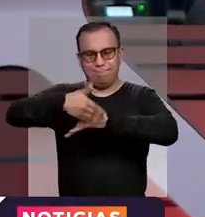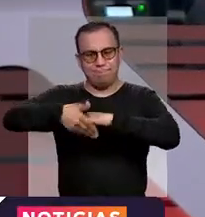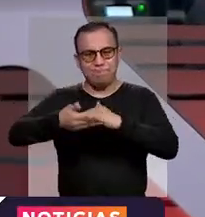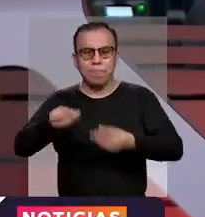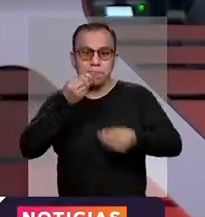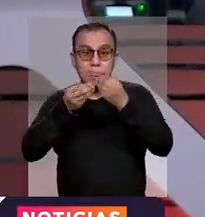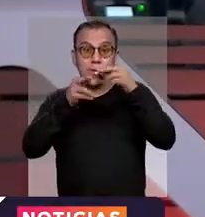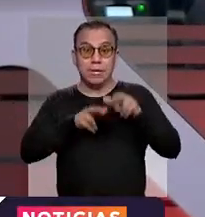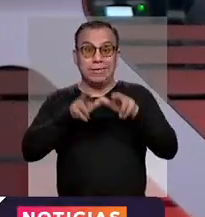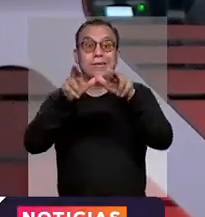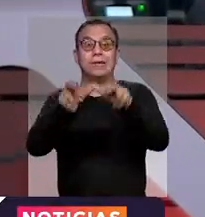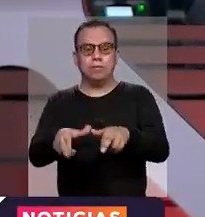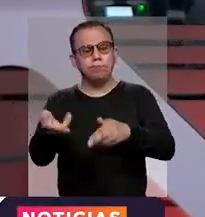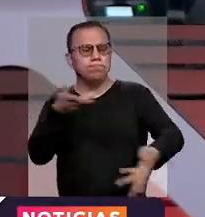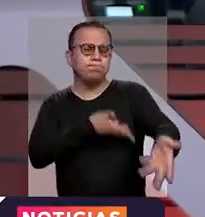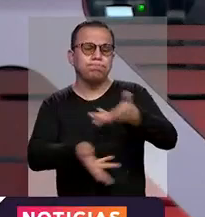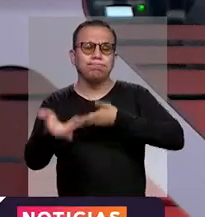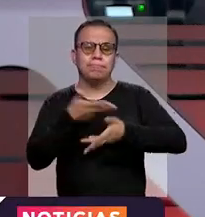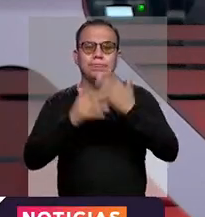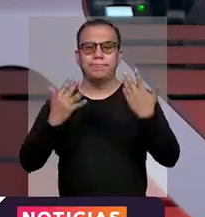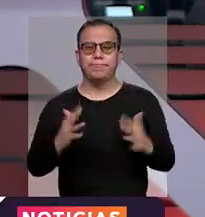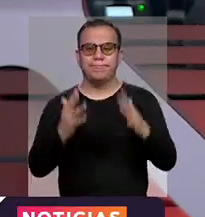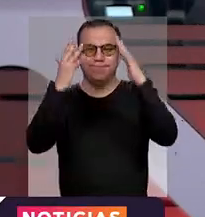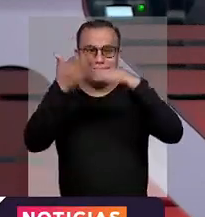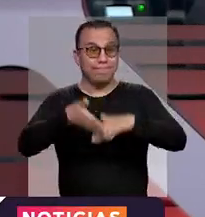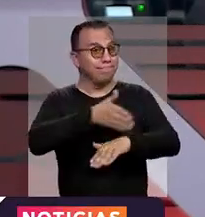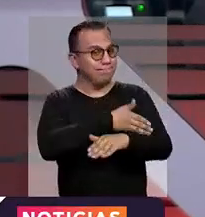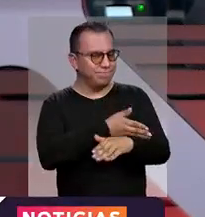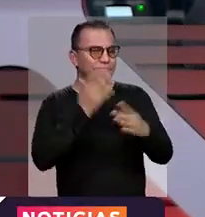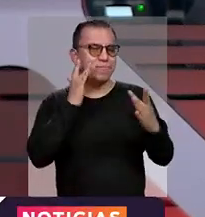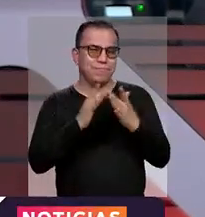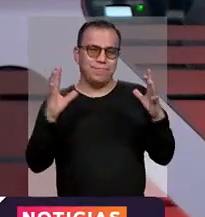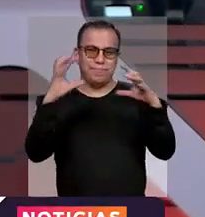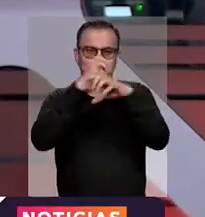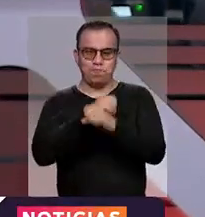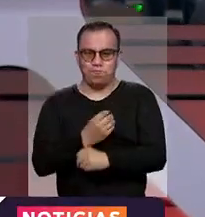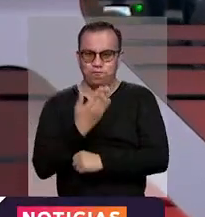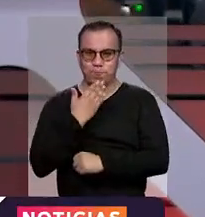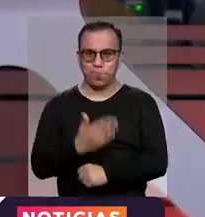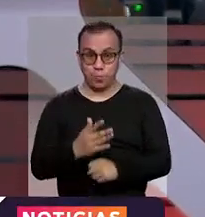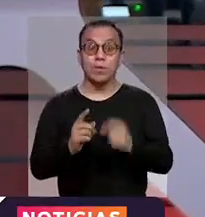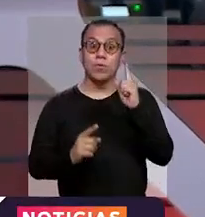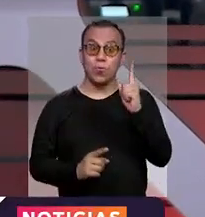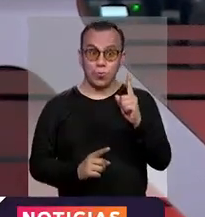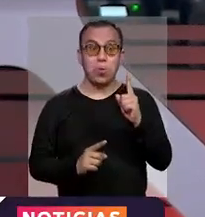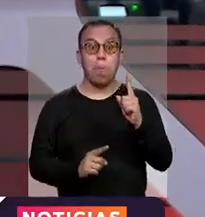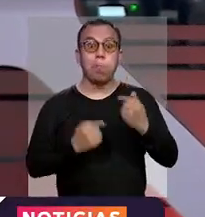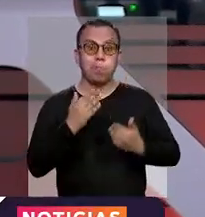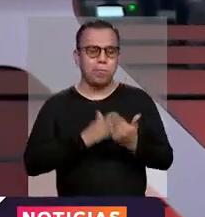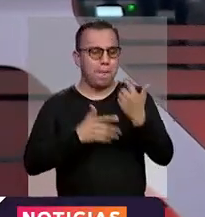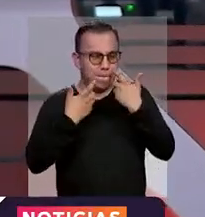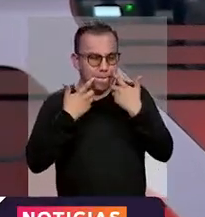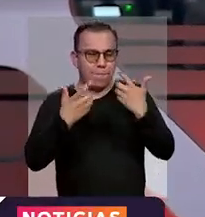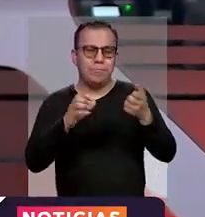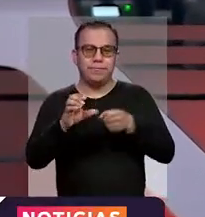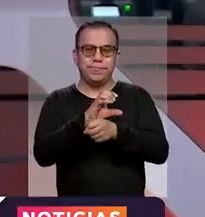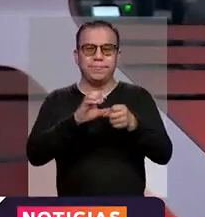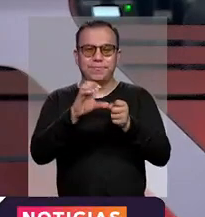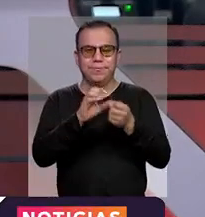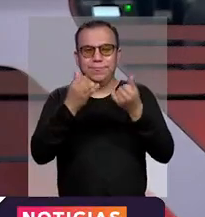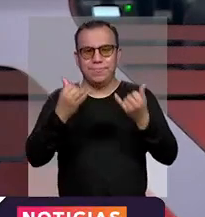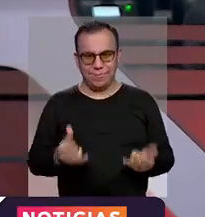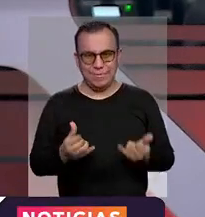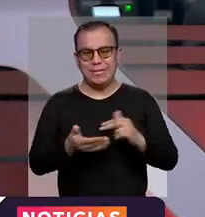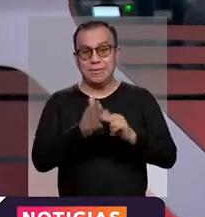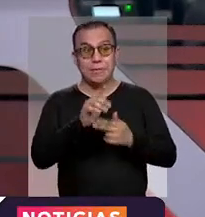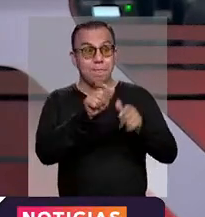Además de regalos, pudieron compartir y celebrar por adelantado la Nochebuena. Este es uno de los hechos que más resaltan en la ciudad, pues son